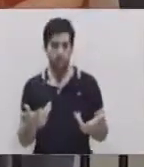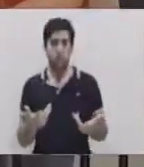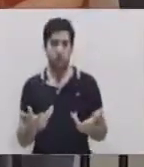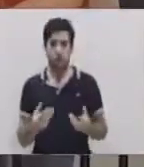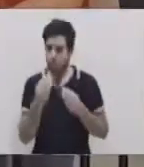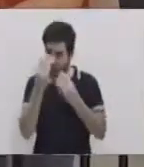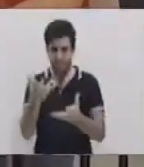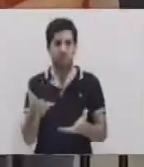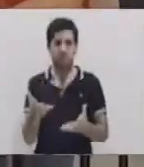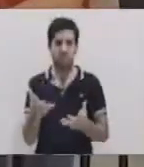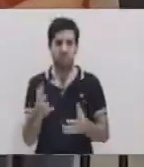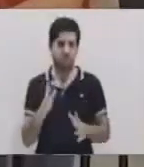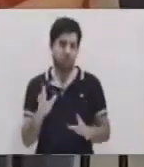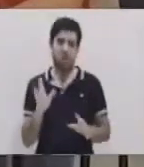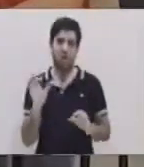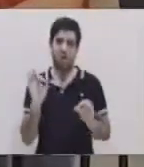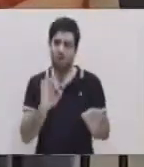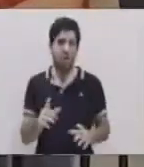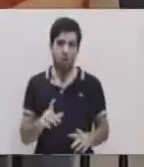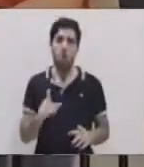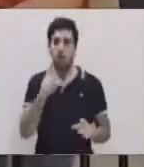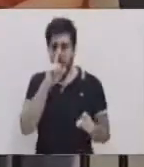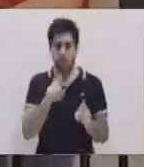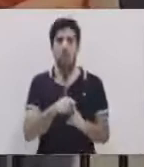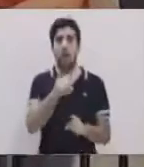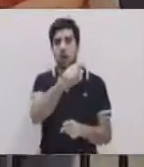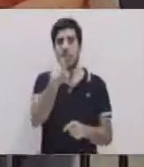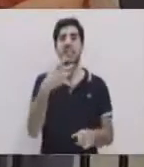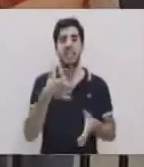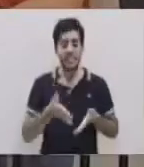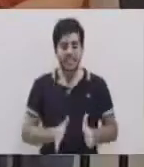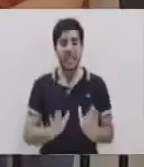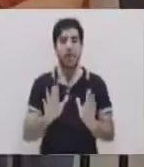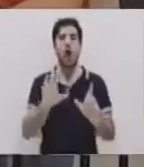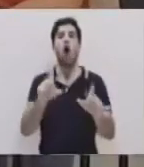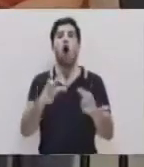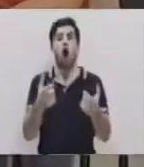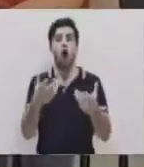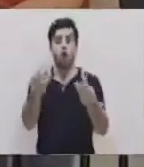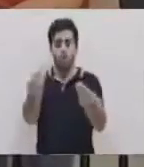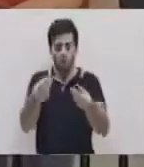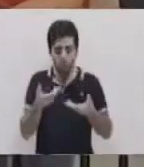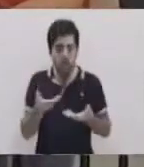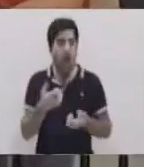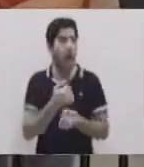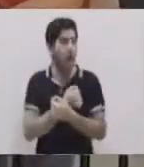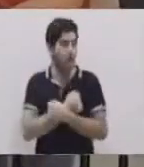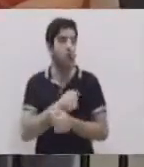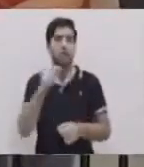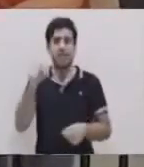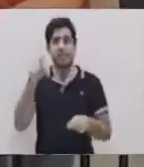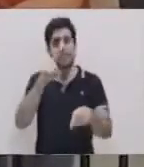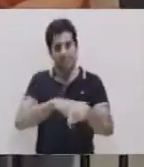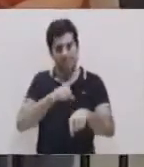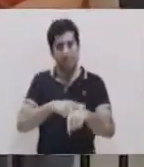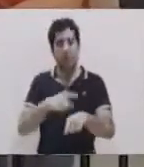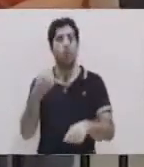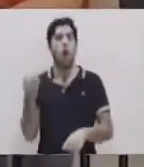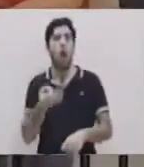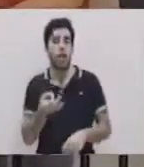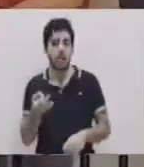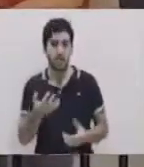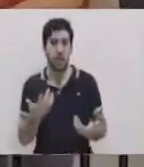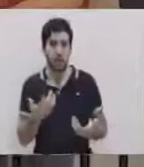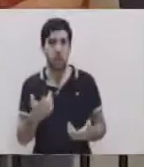cómo ellos pueden dar amor también. Y uno de ellos es el tiempo de calidad. Muchos de los jóvenes y de los niños lo